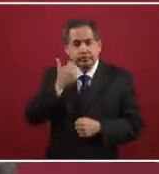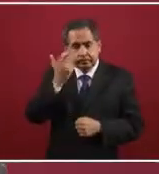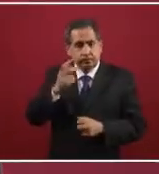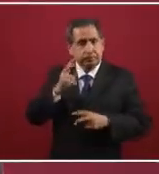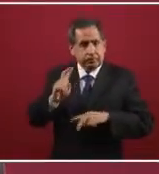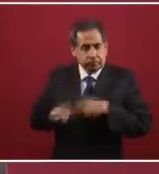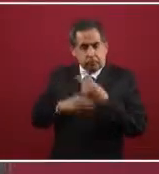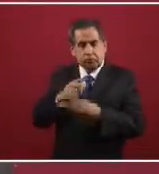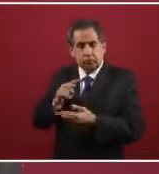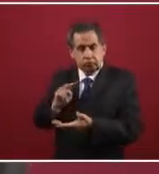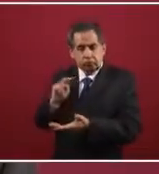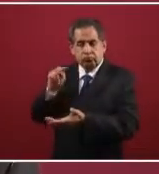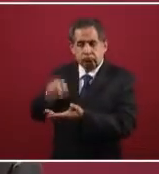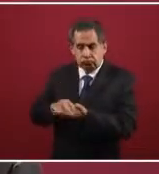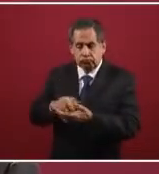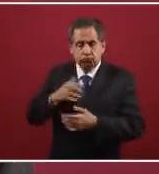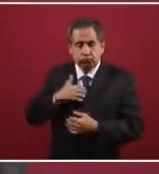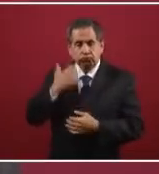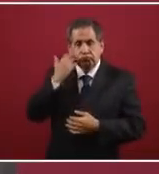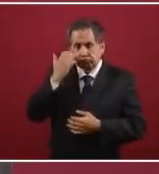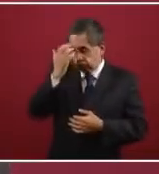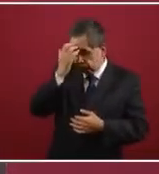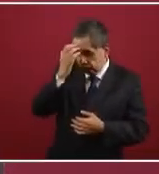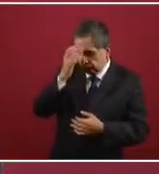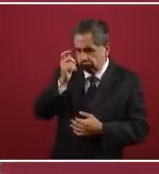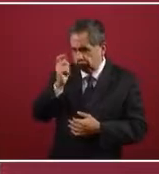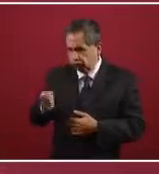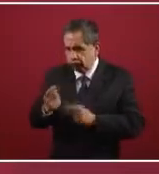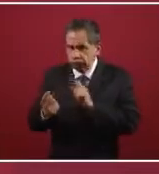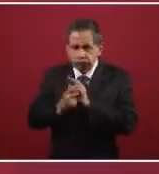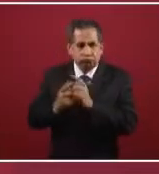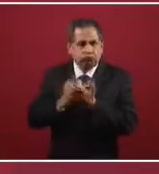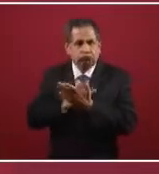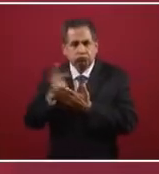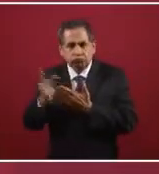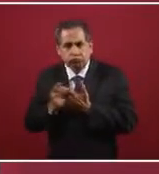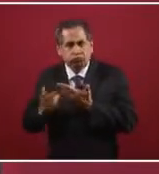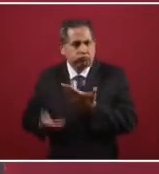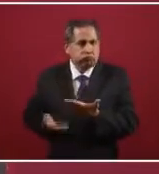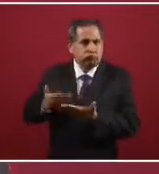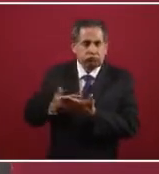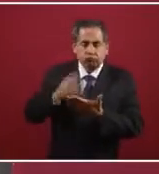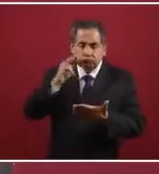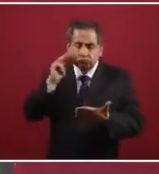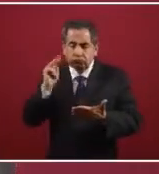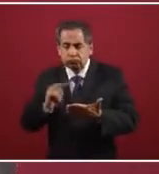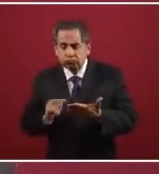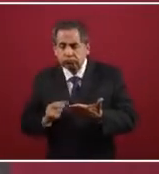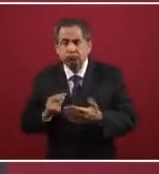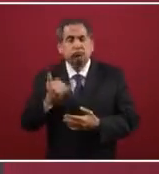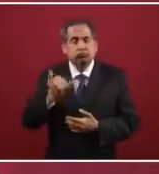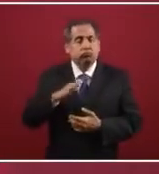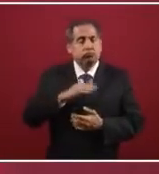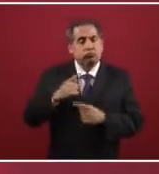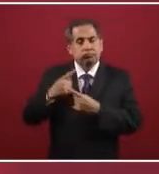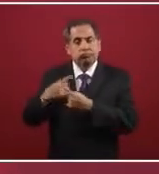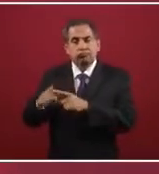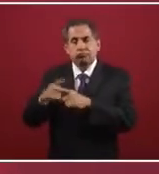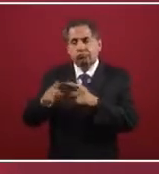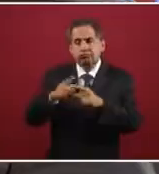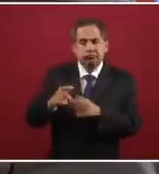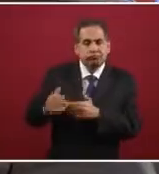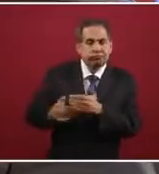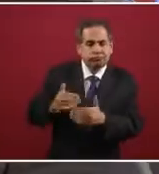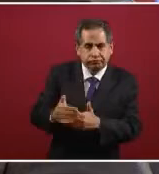asistir, queremos conocer lo que ustedes proponen, los programas que México está implementando y hay diferentes grados de